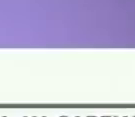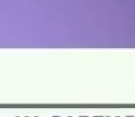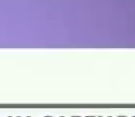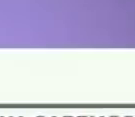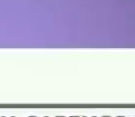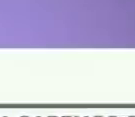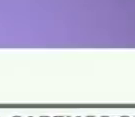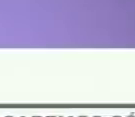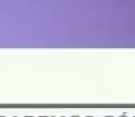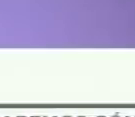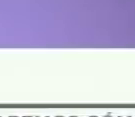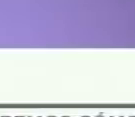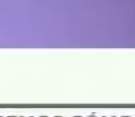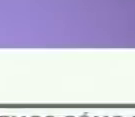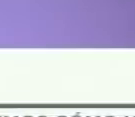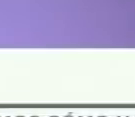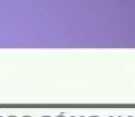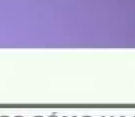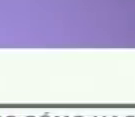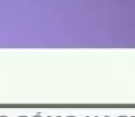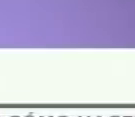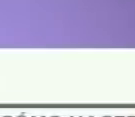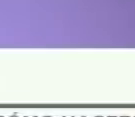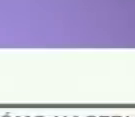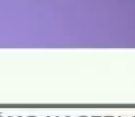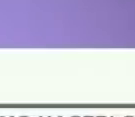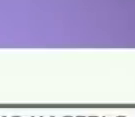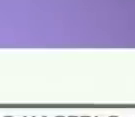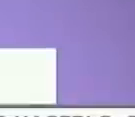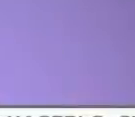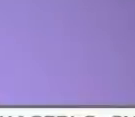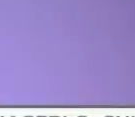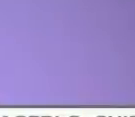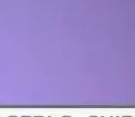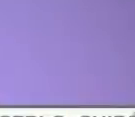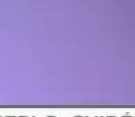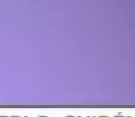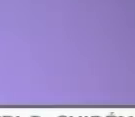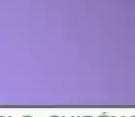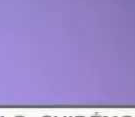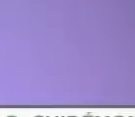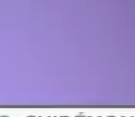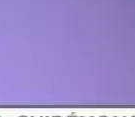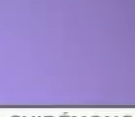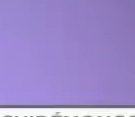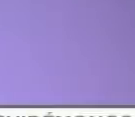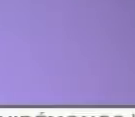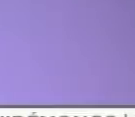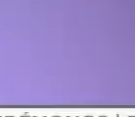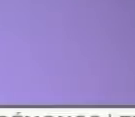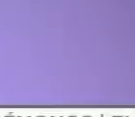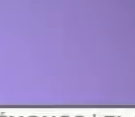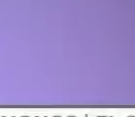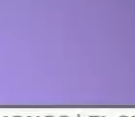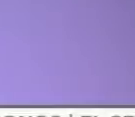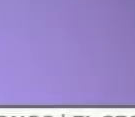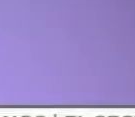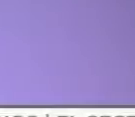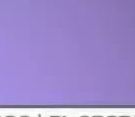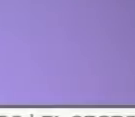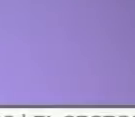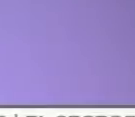Muy buenas tardes, el contacto lo establecemos desde la sala de prensa Simón Bolívar en el Palacio de Miraflores. Información de interés nacional